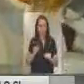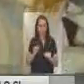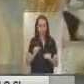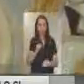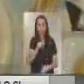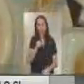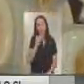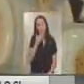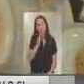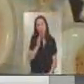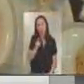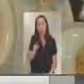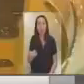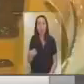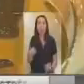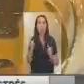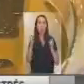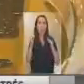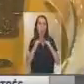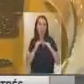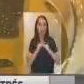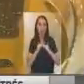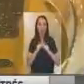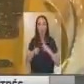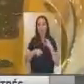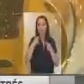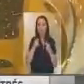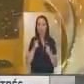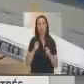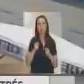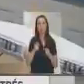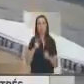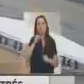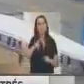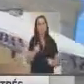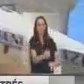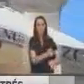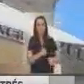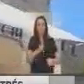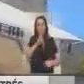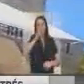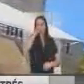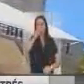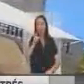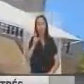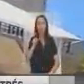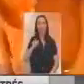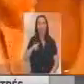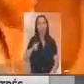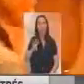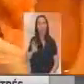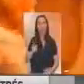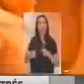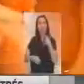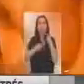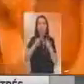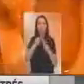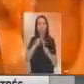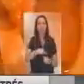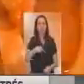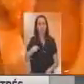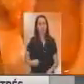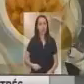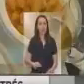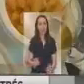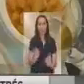usted prefiere una celebración más casera, pero aún así sin cocinar, el tradicional Danubio Azul de comida china ofrece